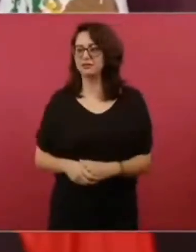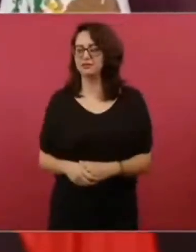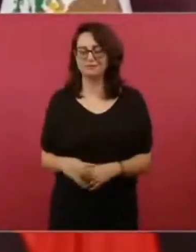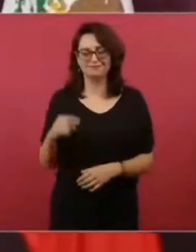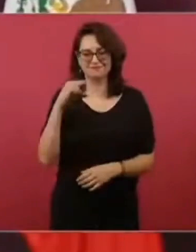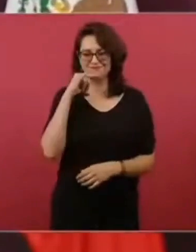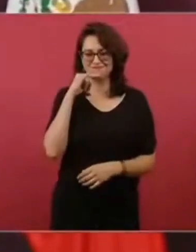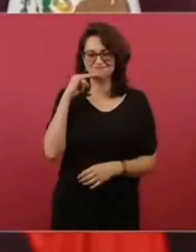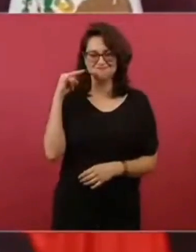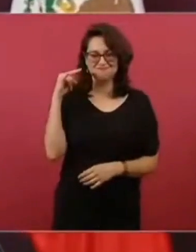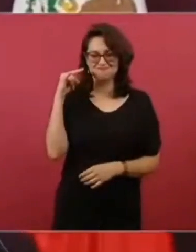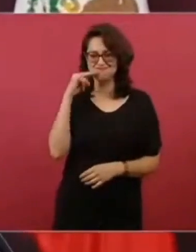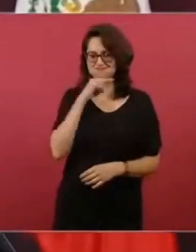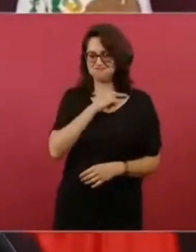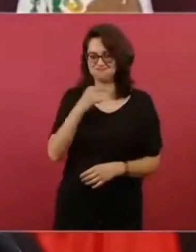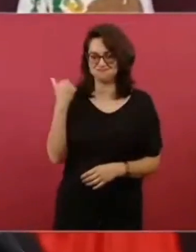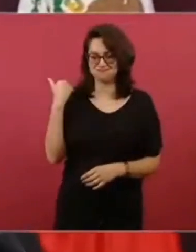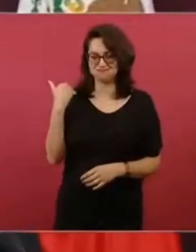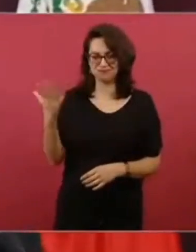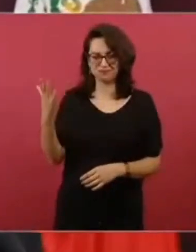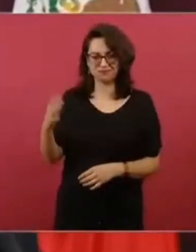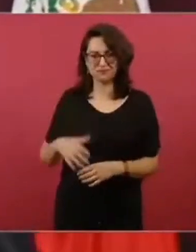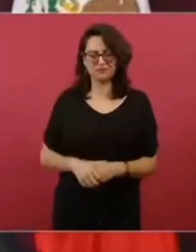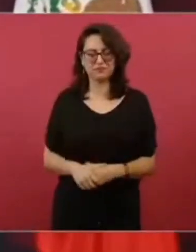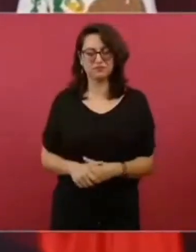sepulcros blanqueados.